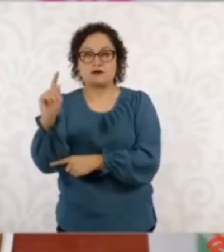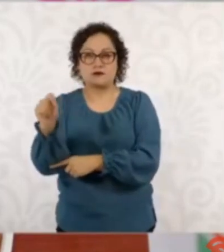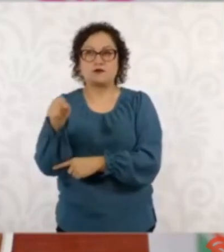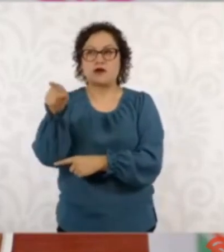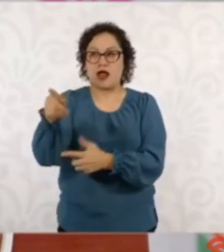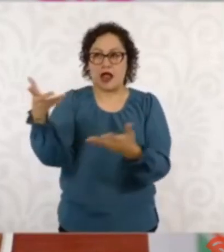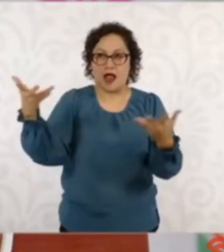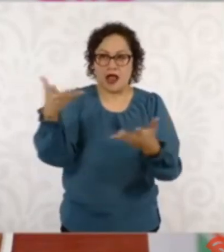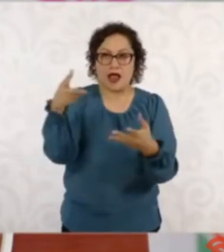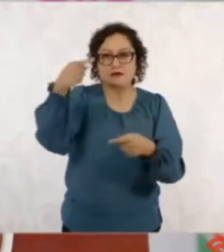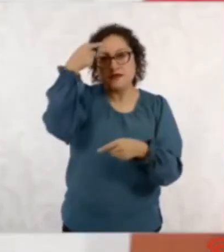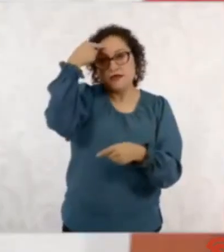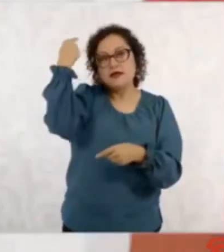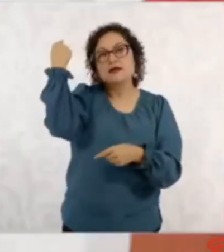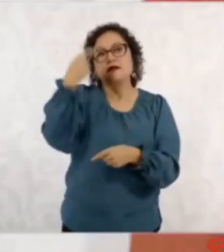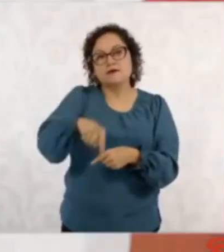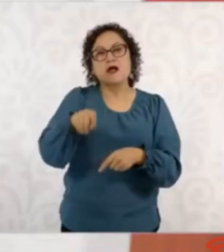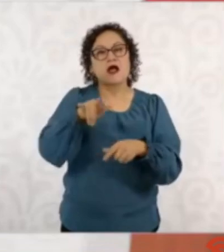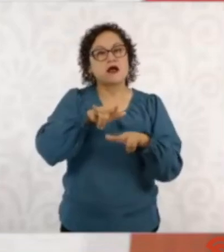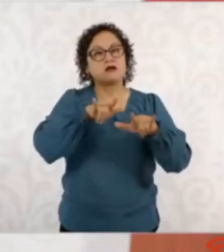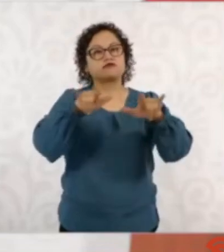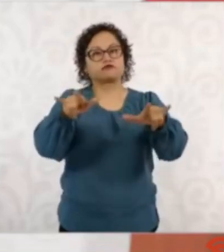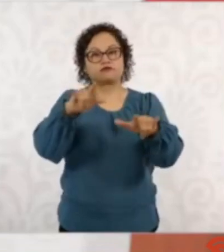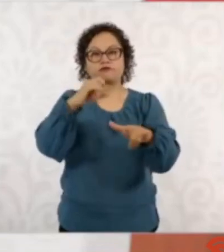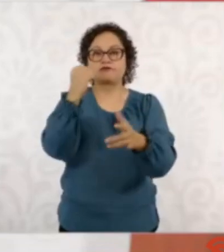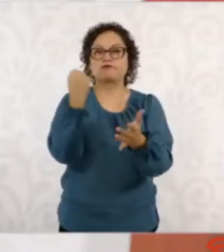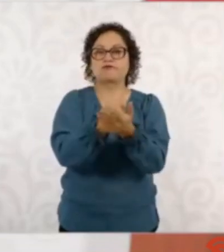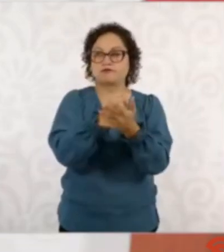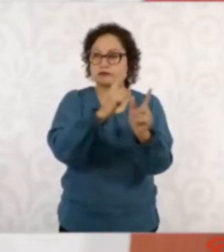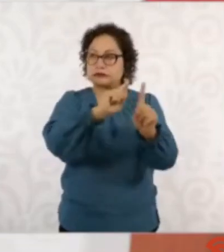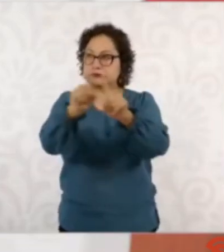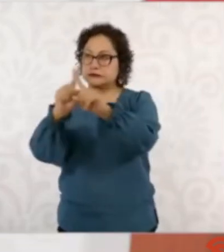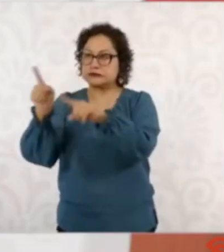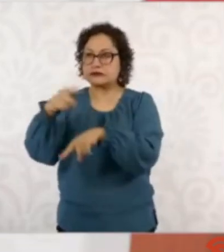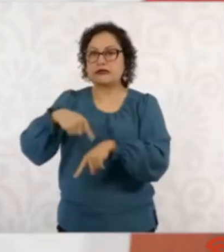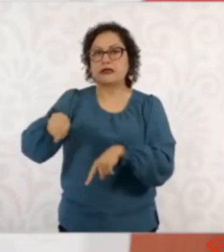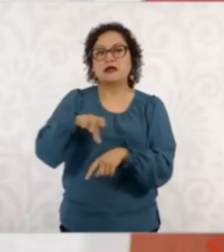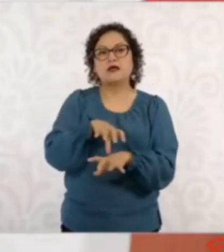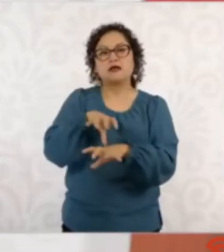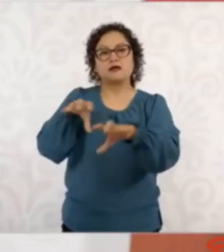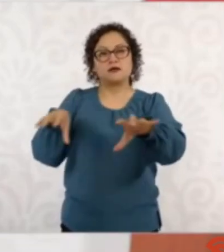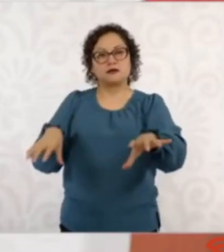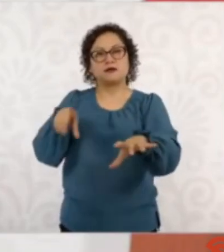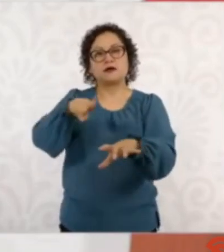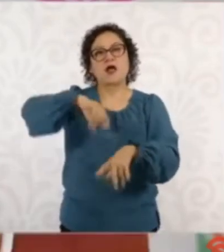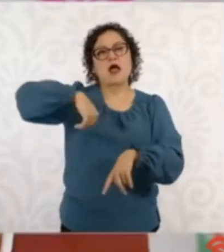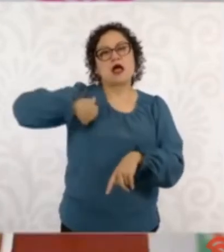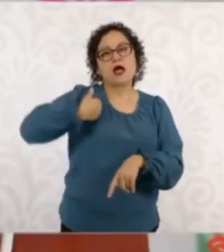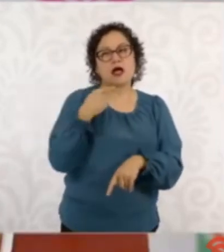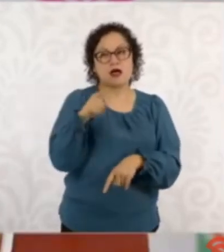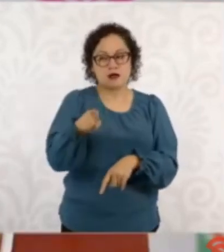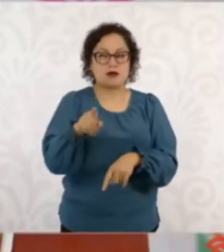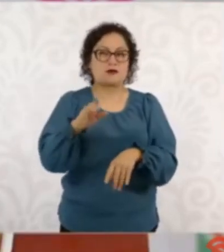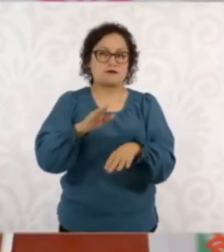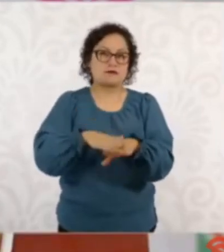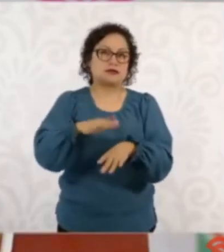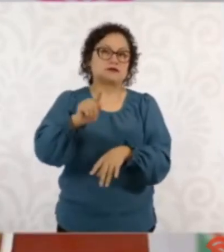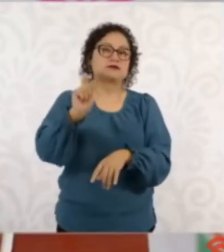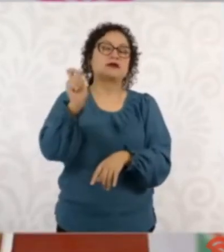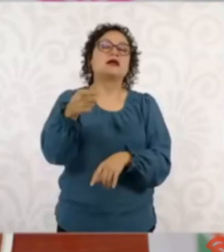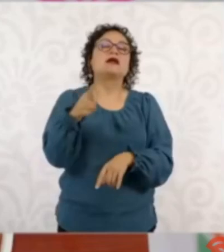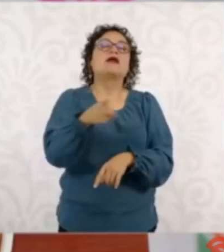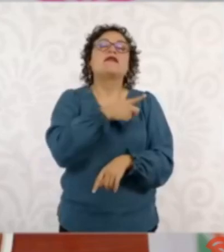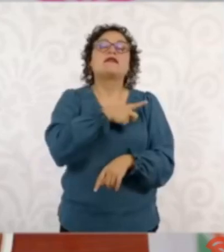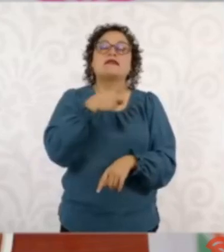concesiones al servicio público de transporte aéreo y no regular de carga. Se instruye a la agencia revisar y modificar, en su caso,